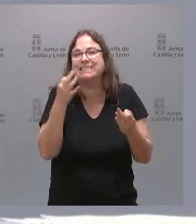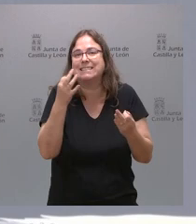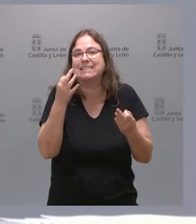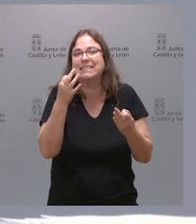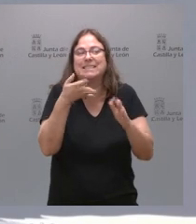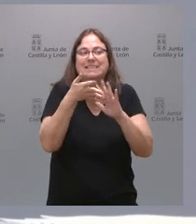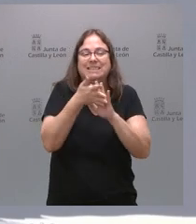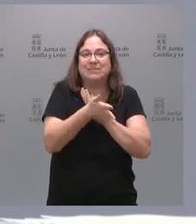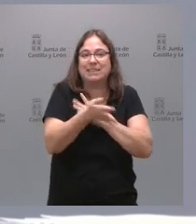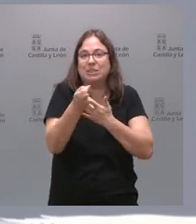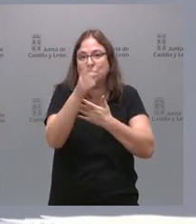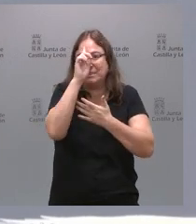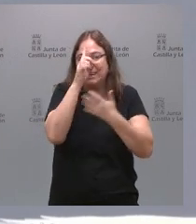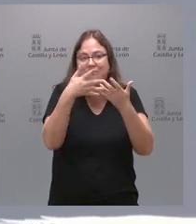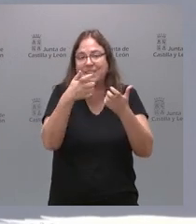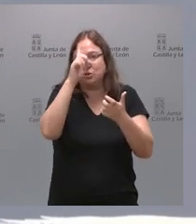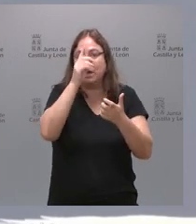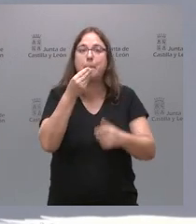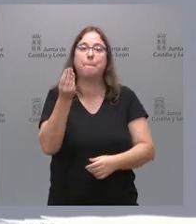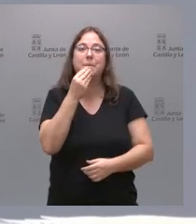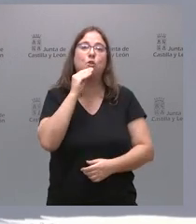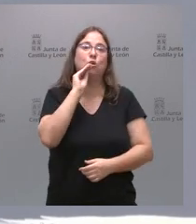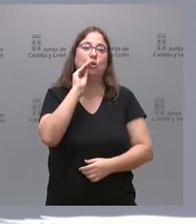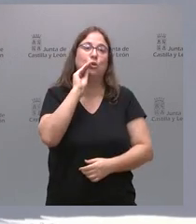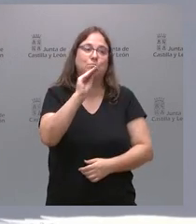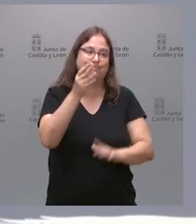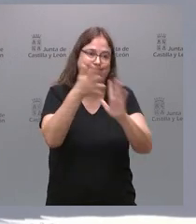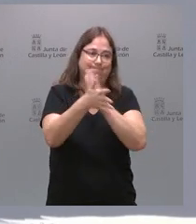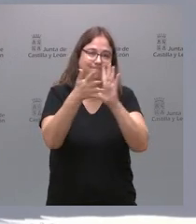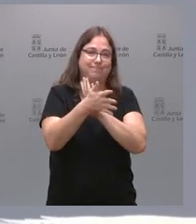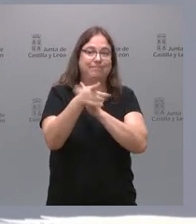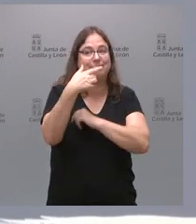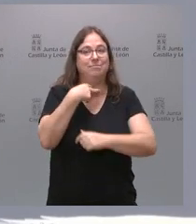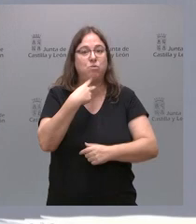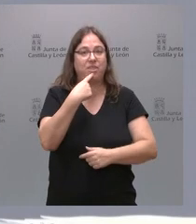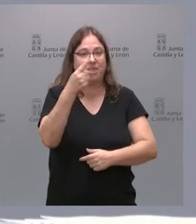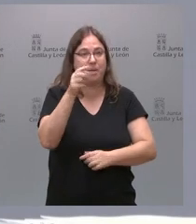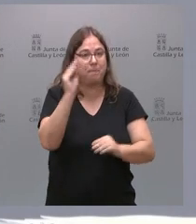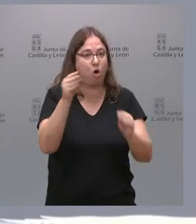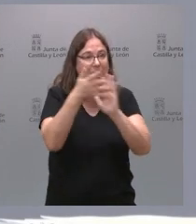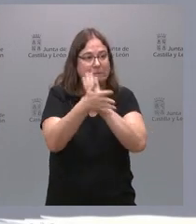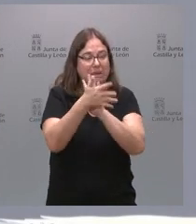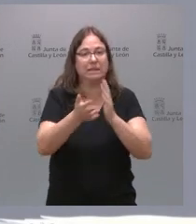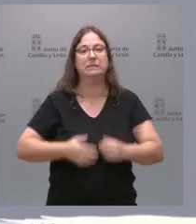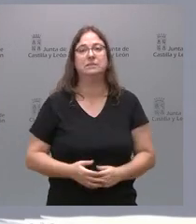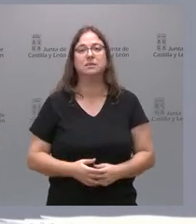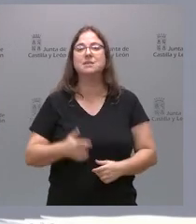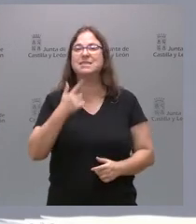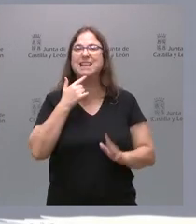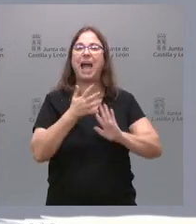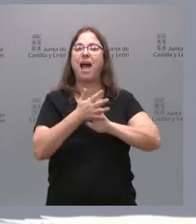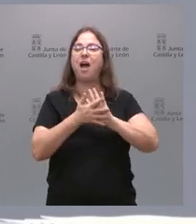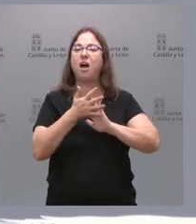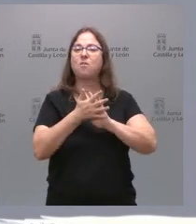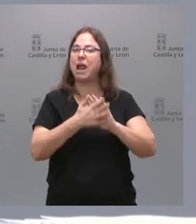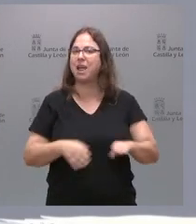se quiere decir exactamente con esa expresión quizás sea mejor que se lo detallen quien lo haya podido decir sí a hablar siempre